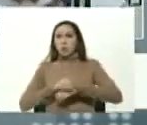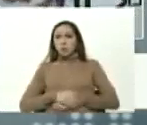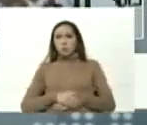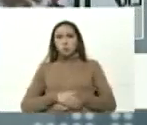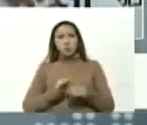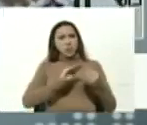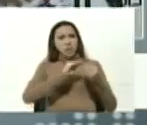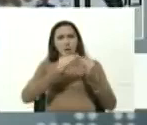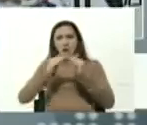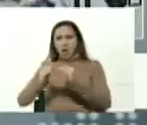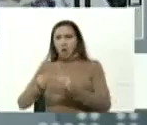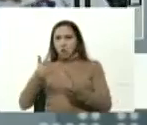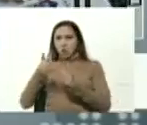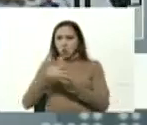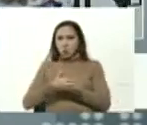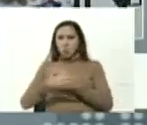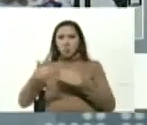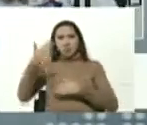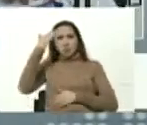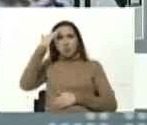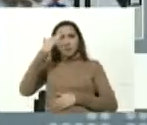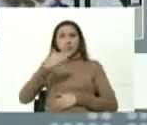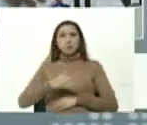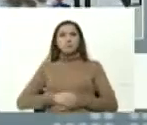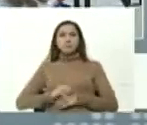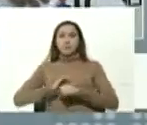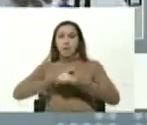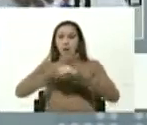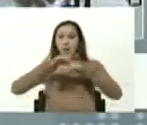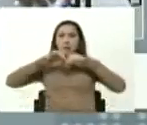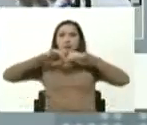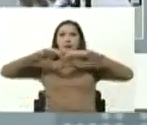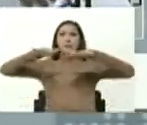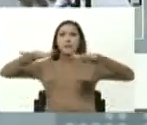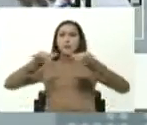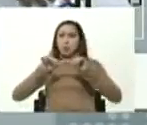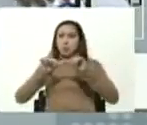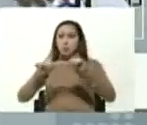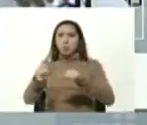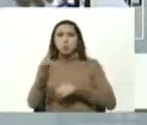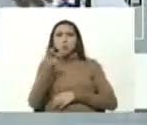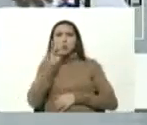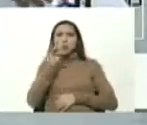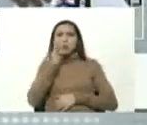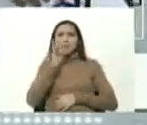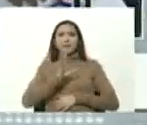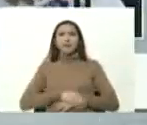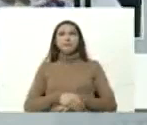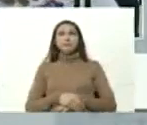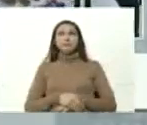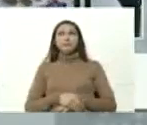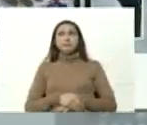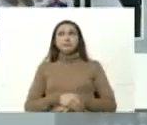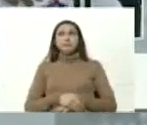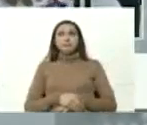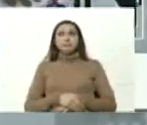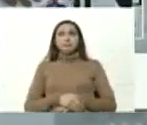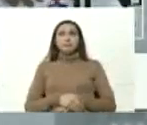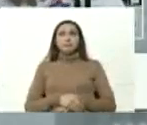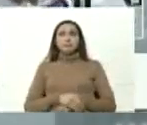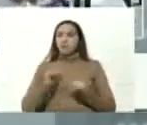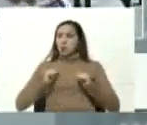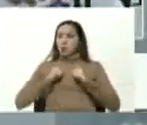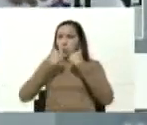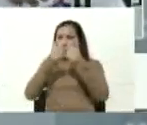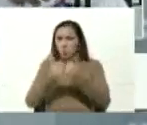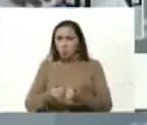colectiva con motivo de esta pandemia que todavía está entre nosotros, a pesar de que ya arrancamos